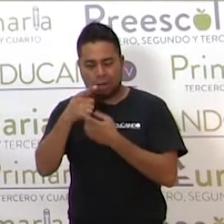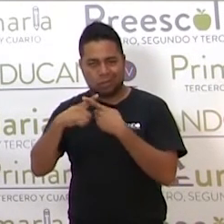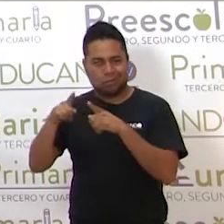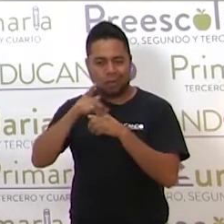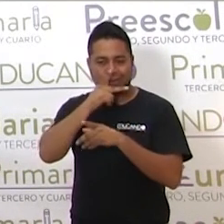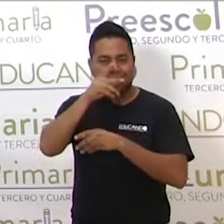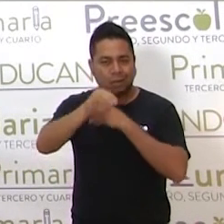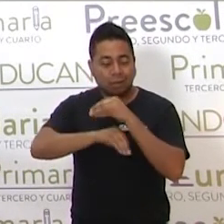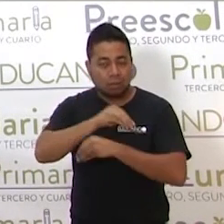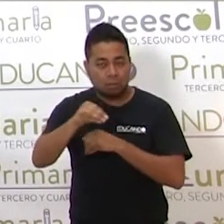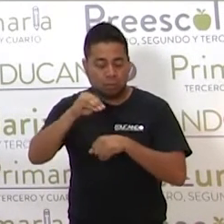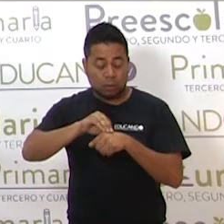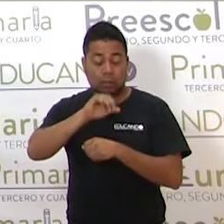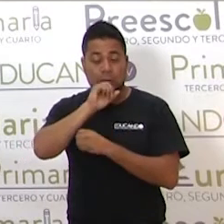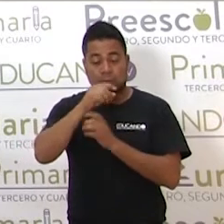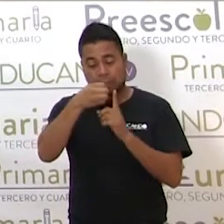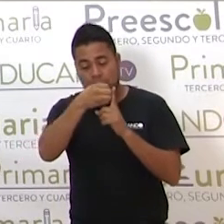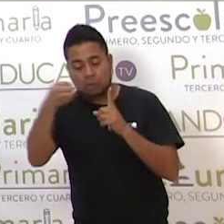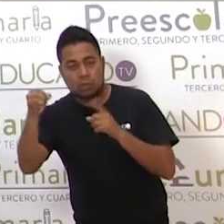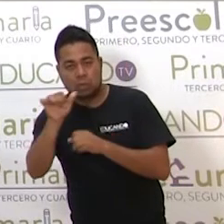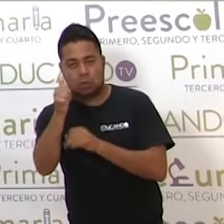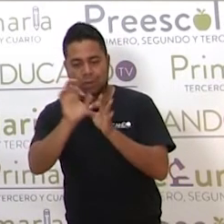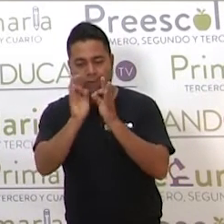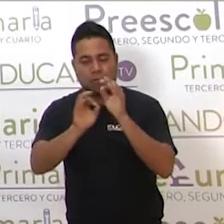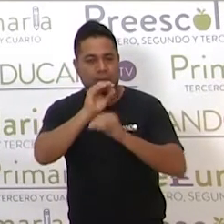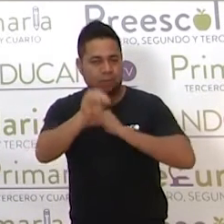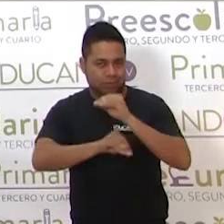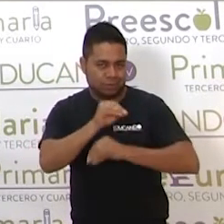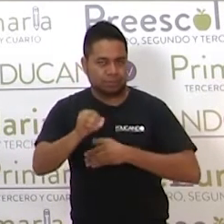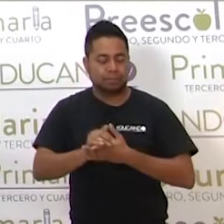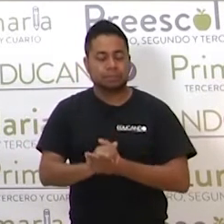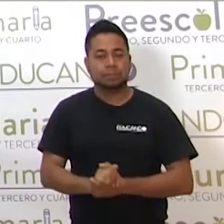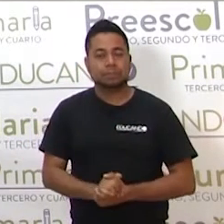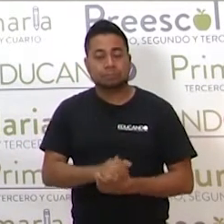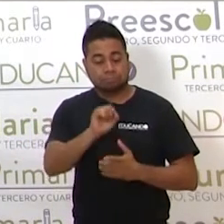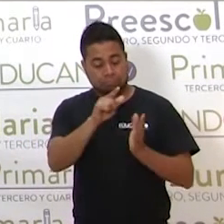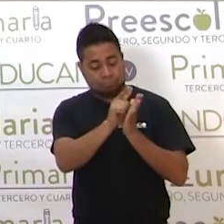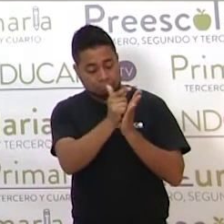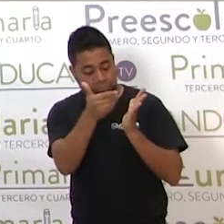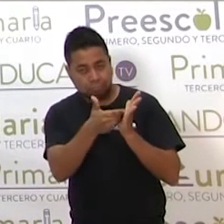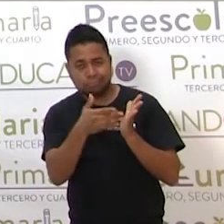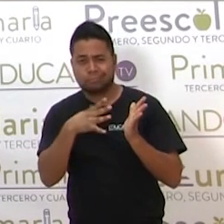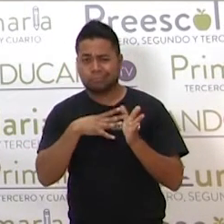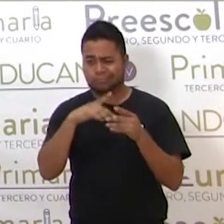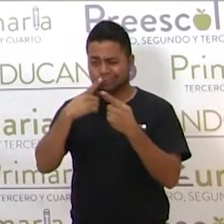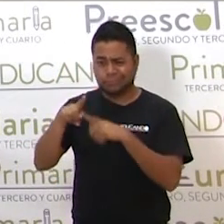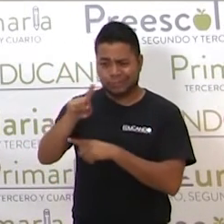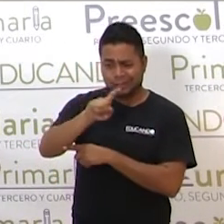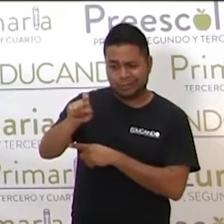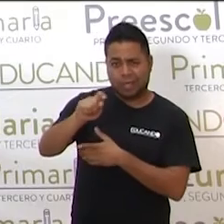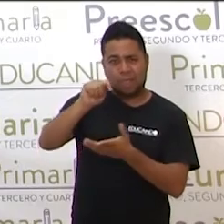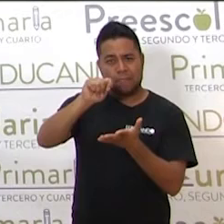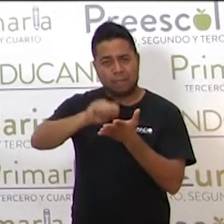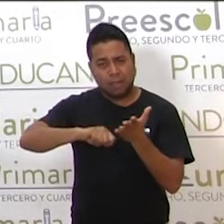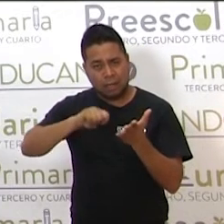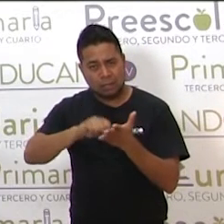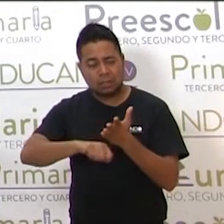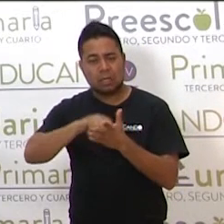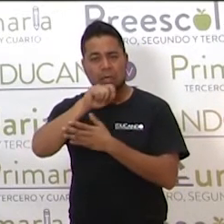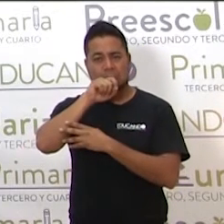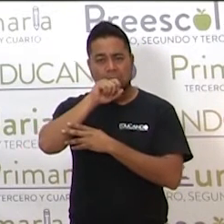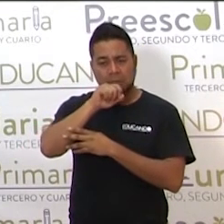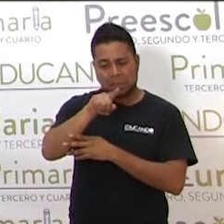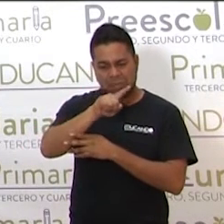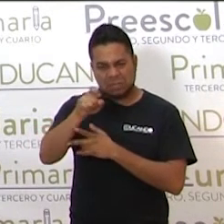y además estructurado de otra manera. Este libro se han hecho más de 100 tesis, más de 100